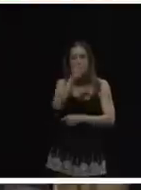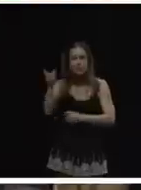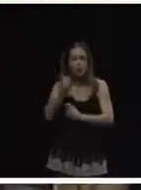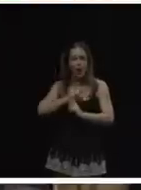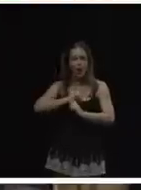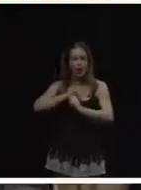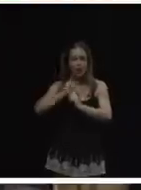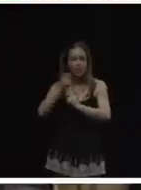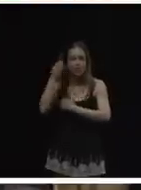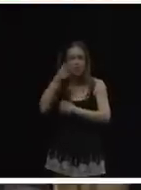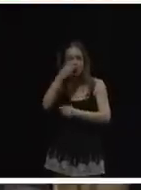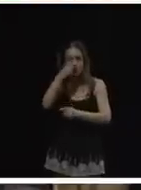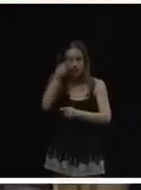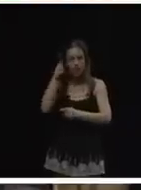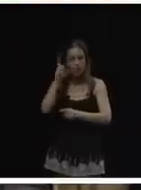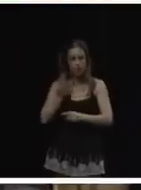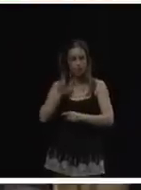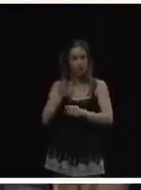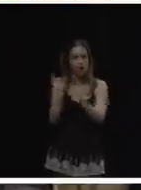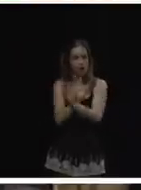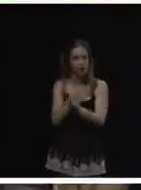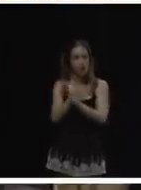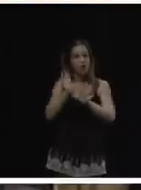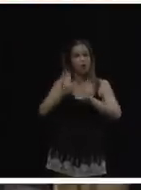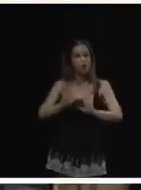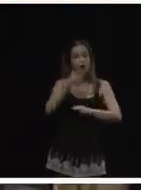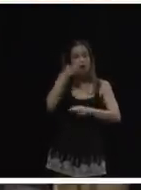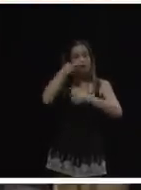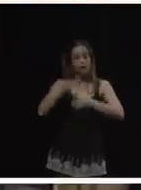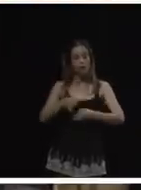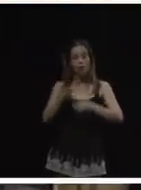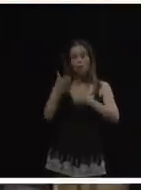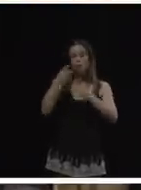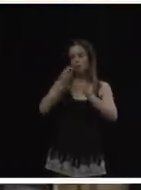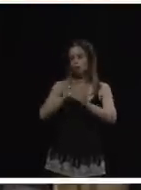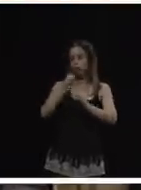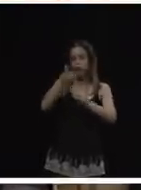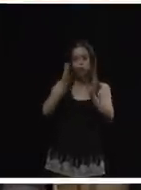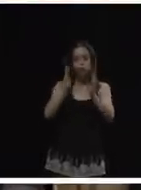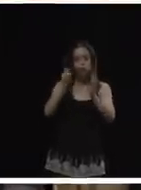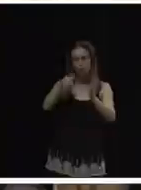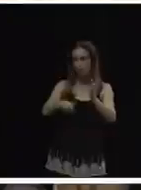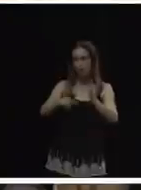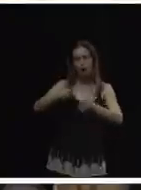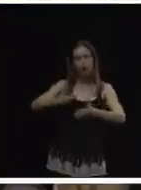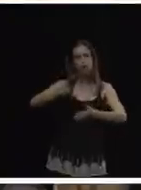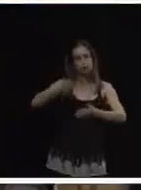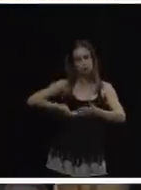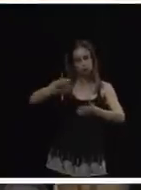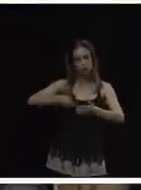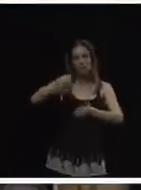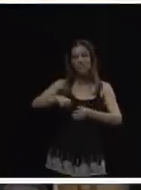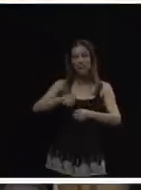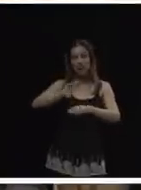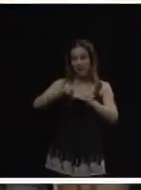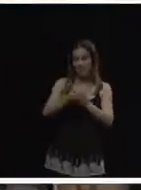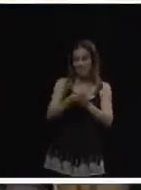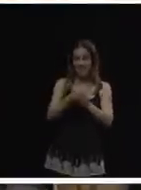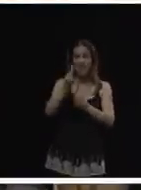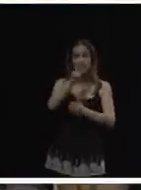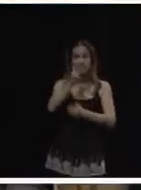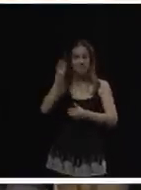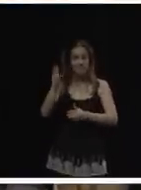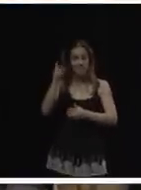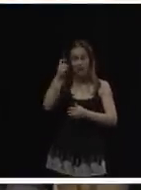en la realidad estamos en un momento decisivo. Y en estas semanas, hasta el día 23J, se va a plantear